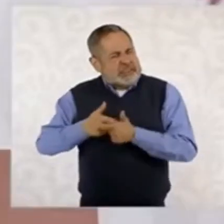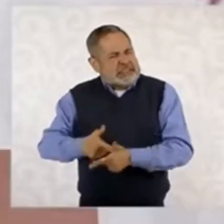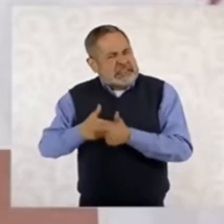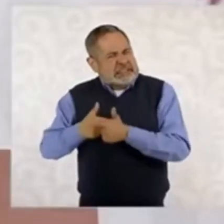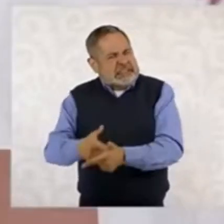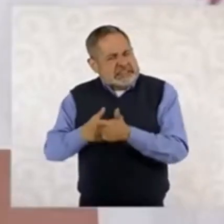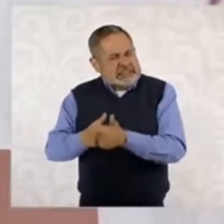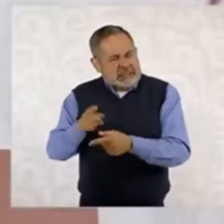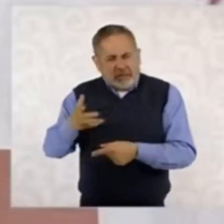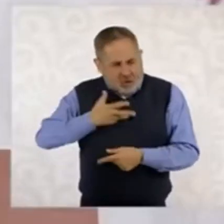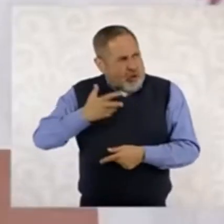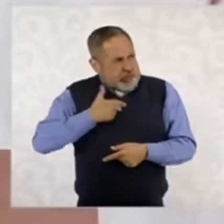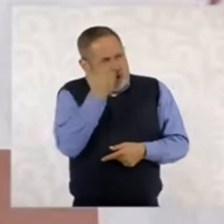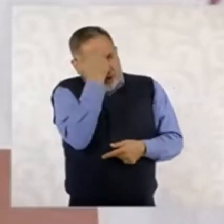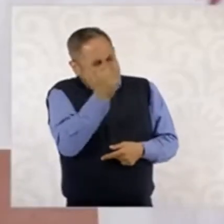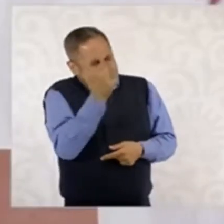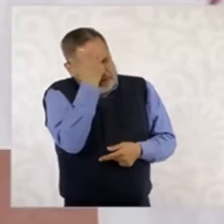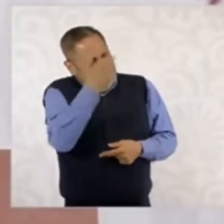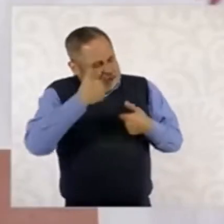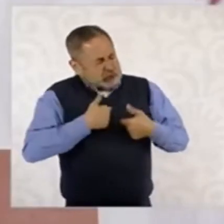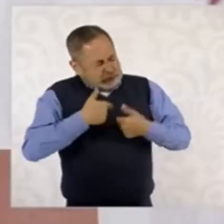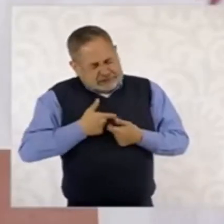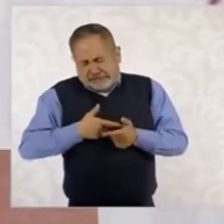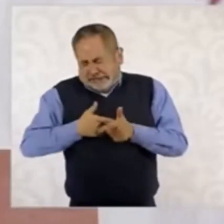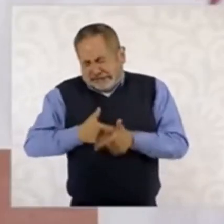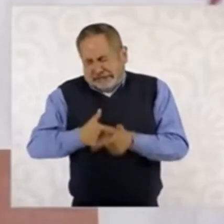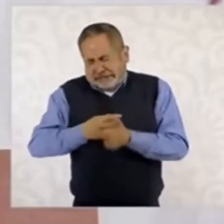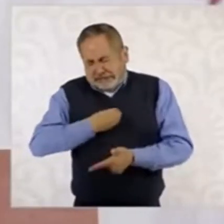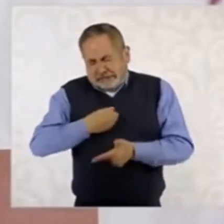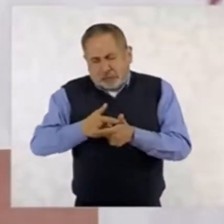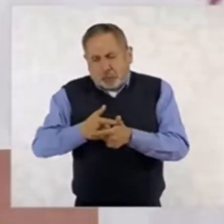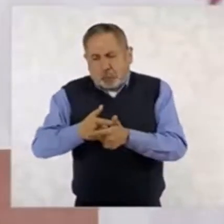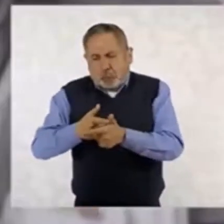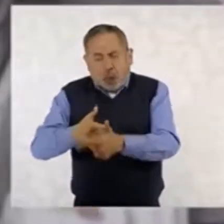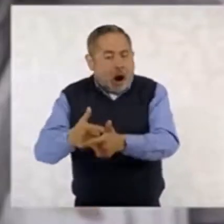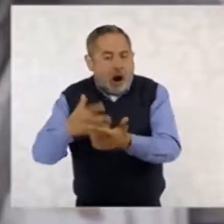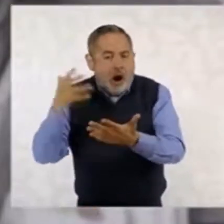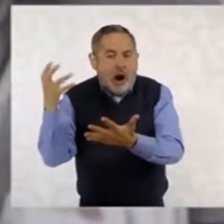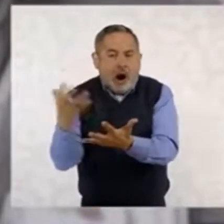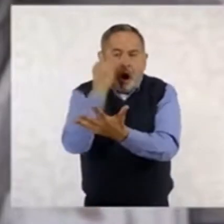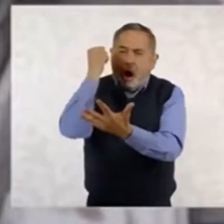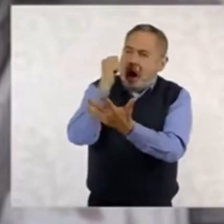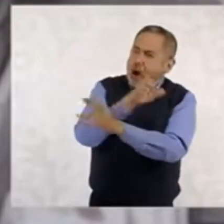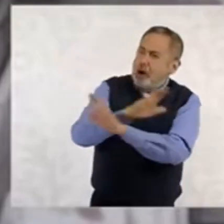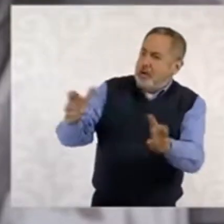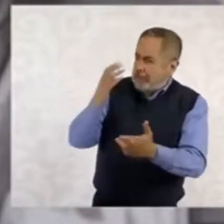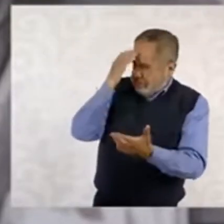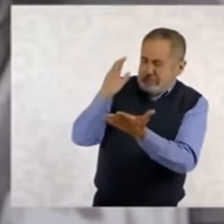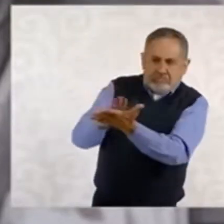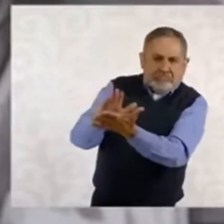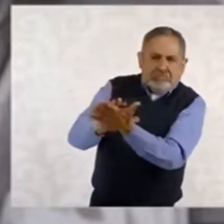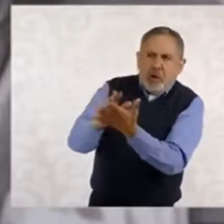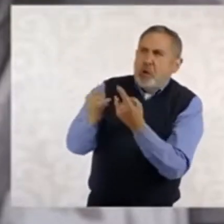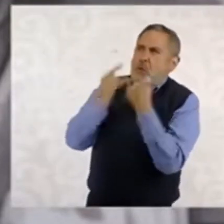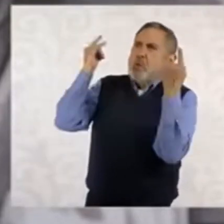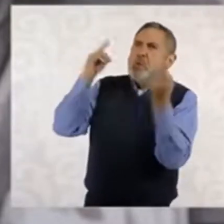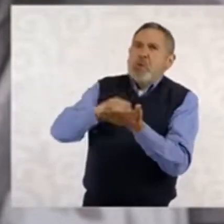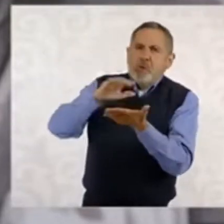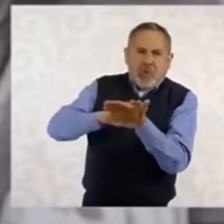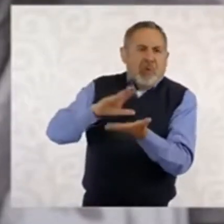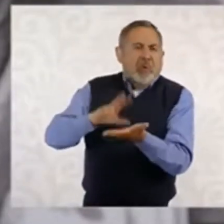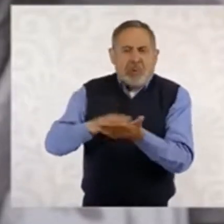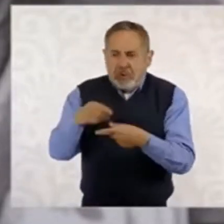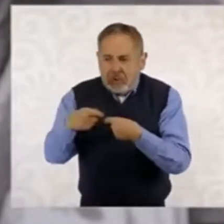y la justicia, ha convertido hoy su lucha en un logro histórico. Lo mismo vale para